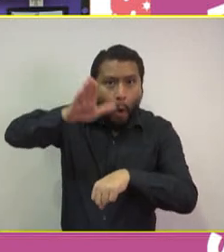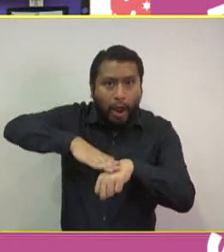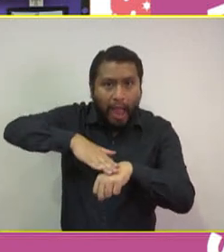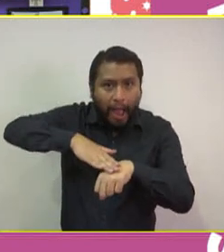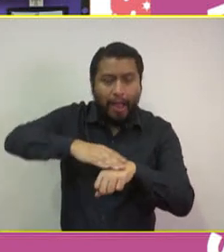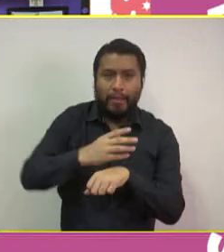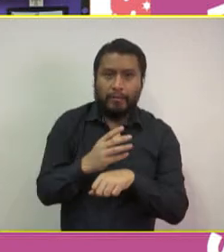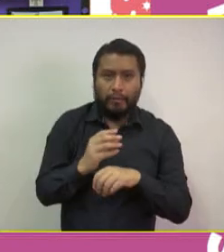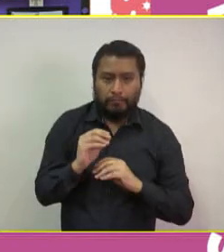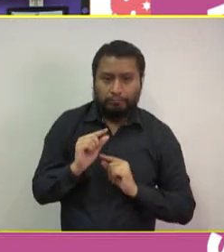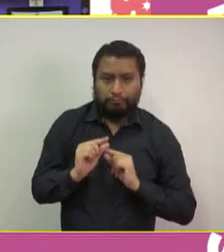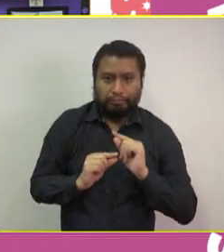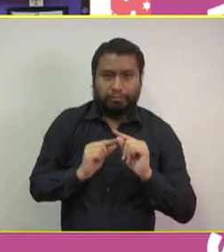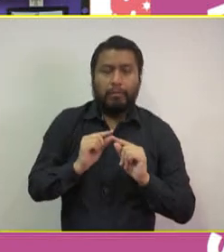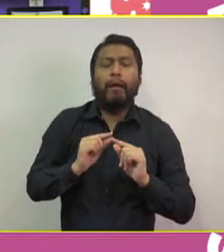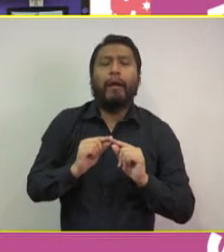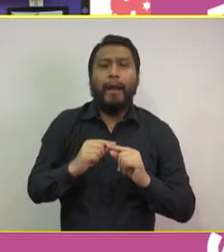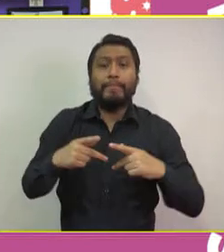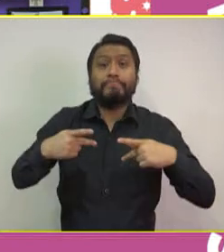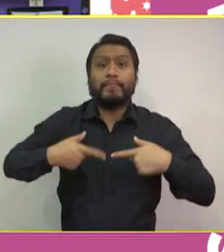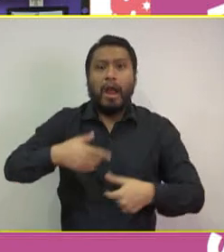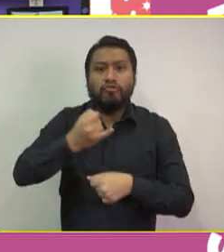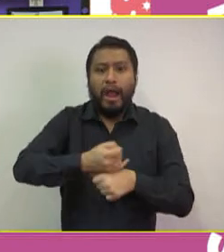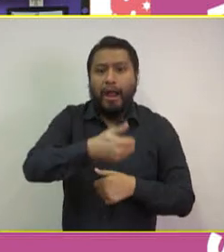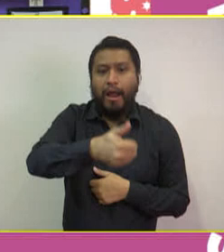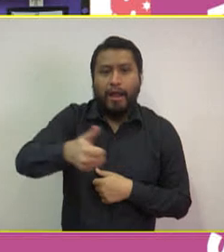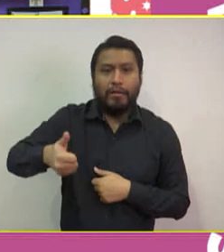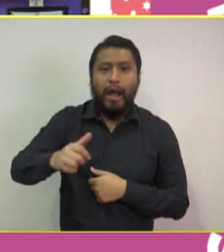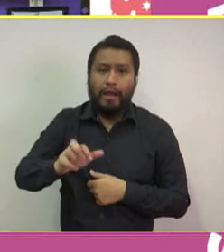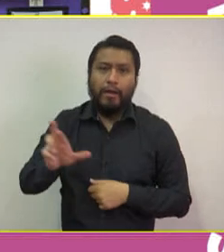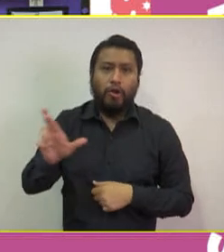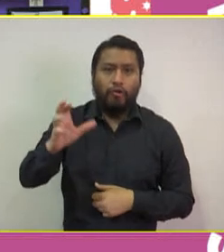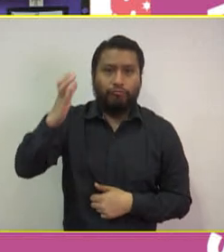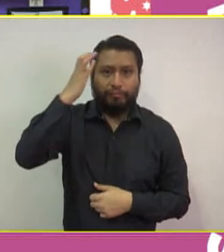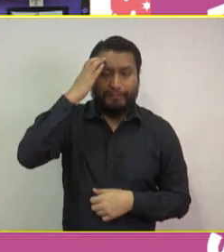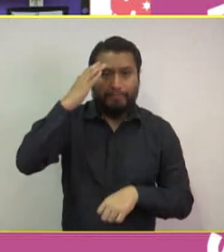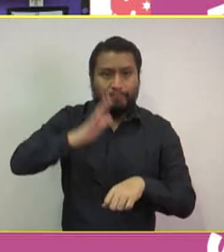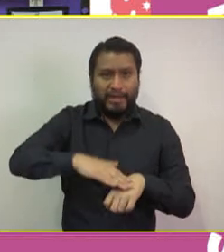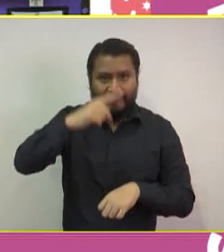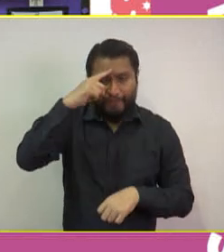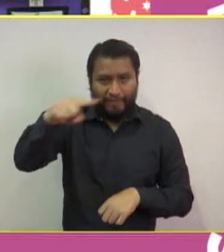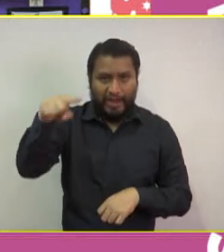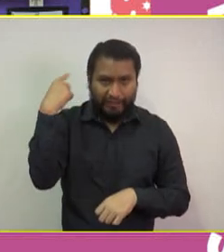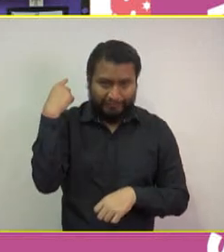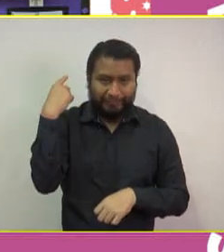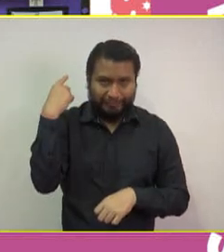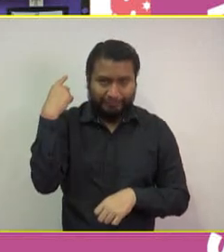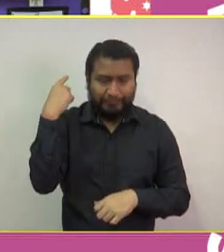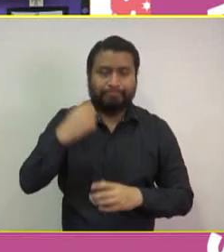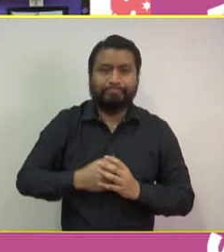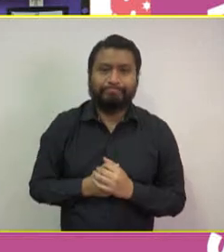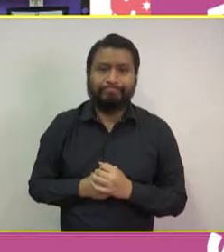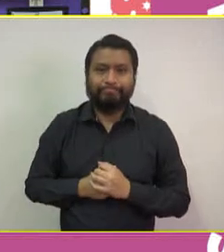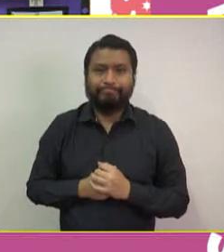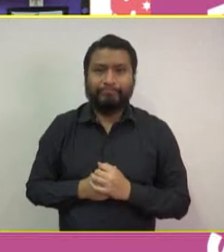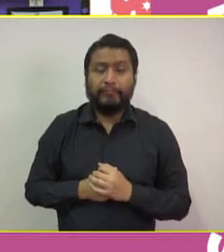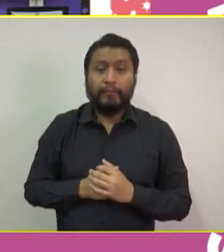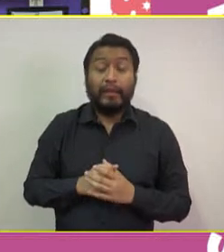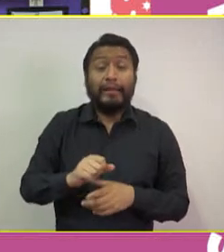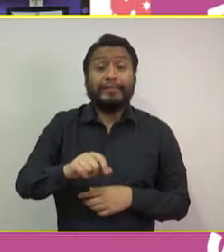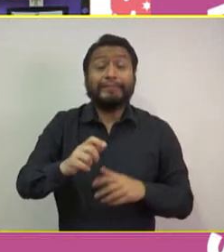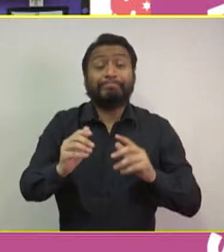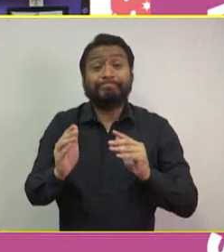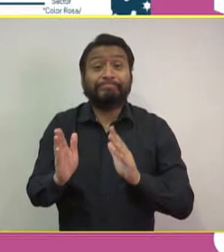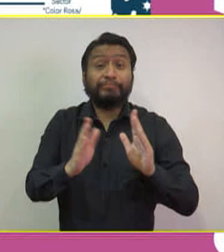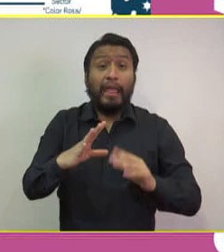identificar a los personajes de mejor forma cuando necesitan reconocerlos ópticamente. De este lado